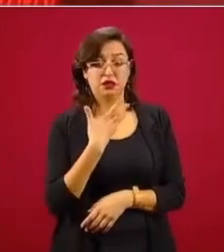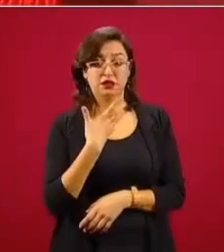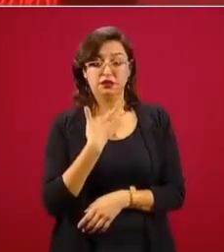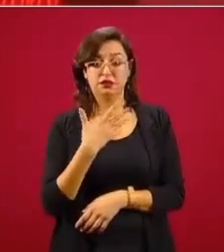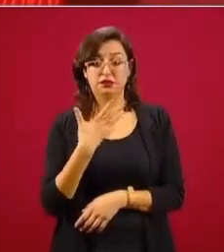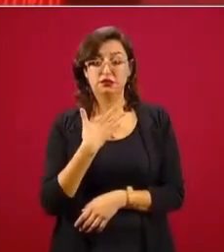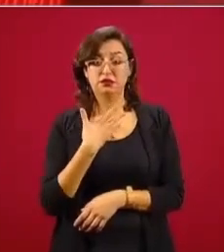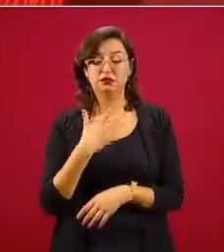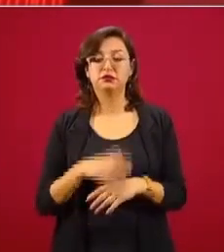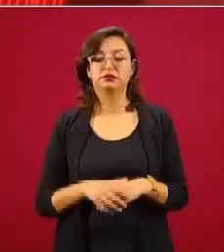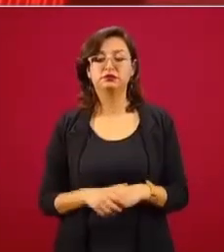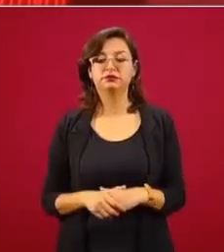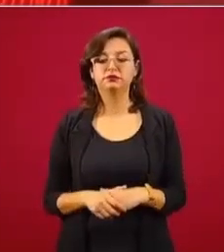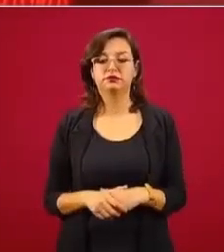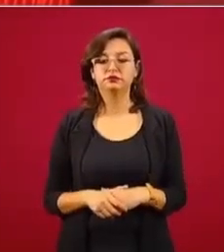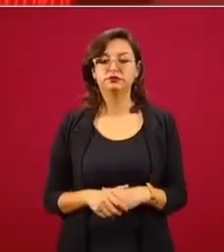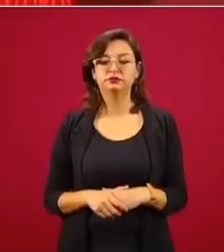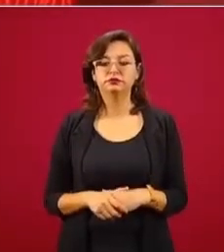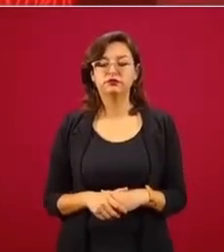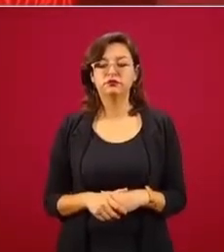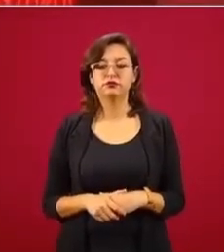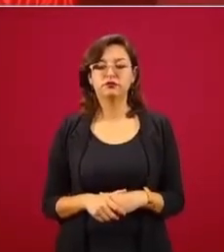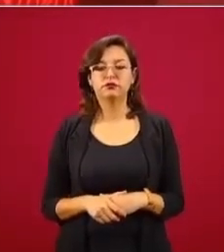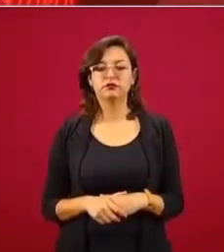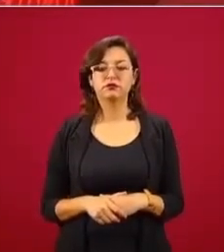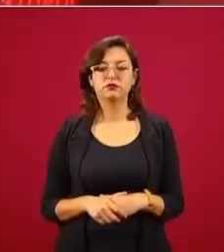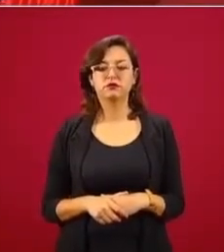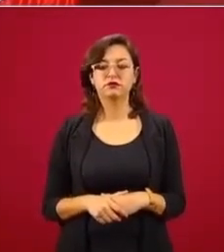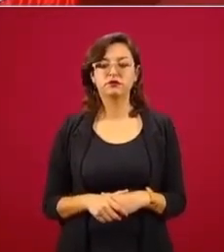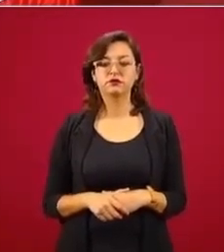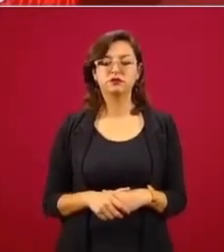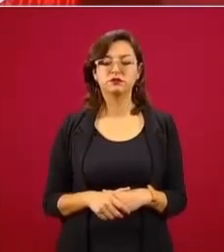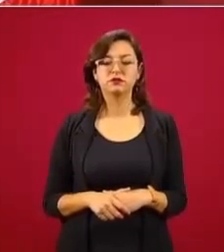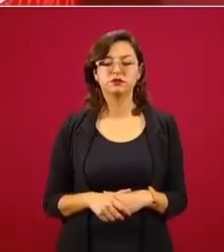en el banco ya